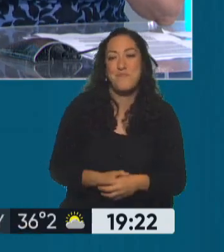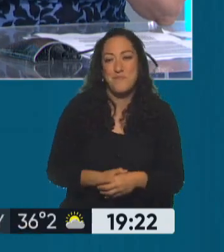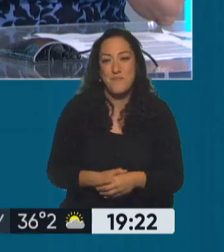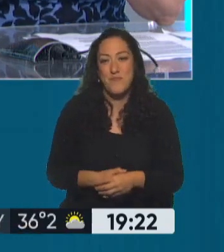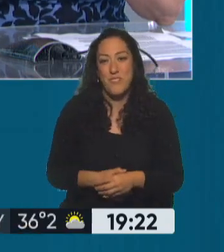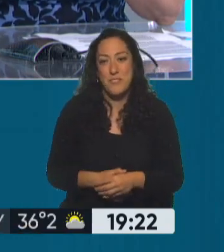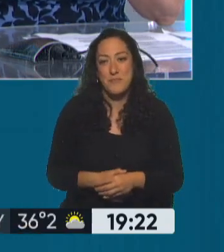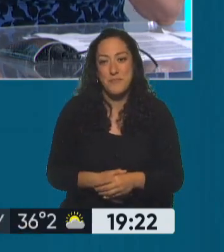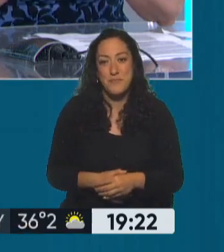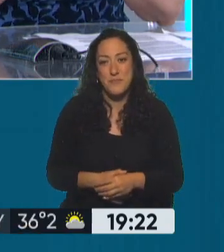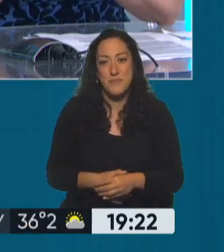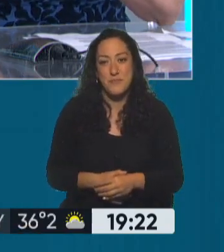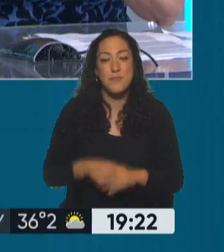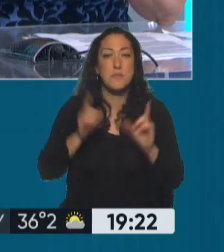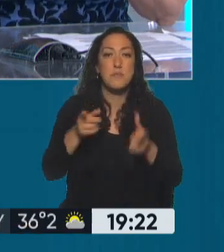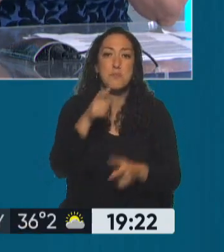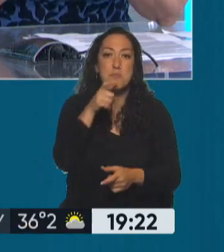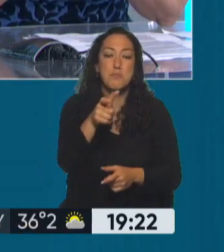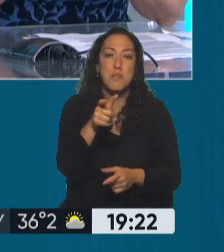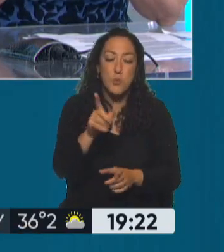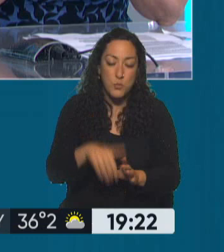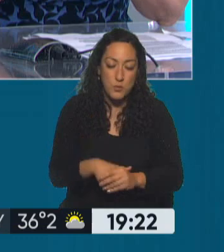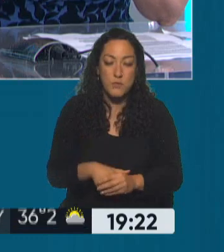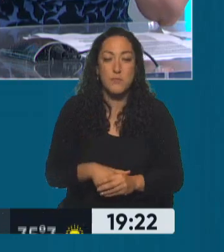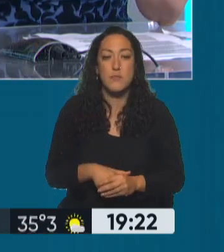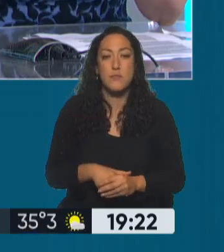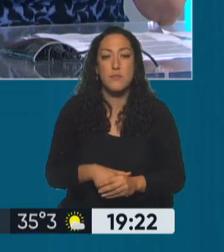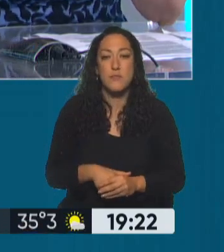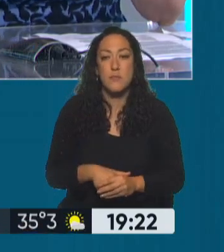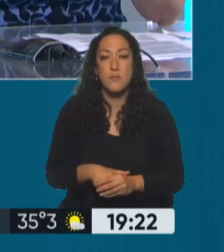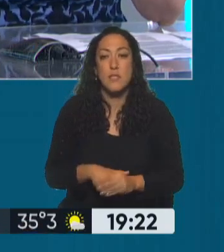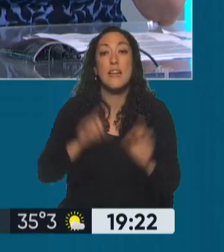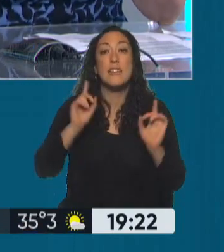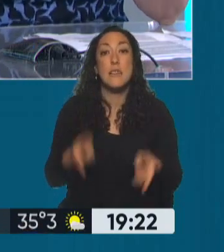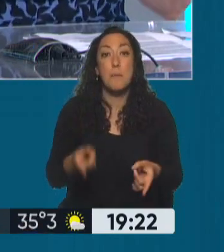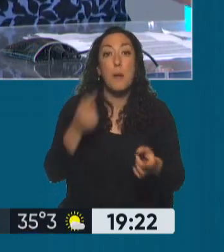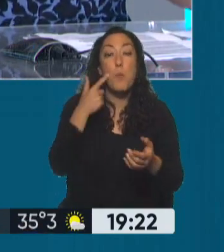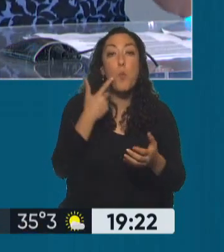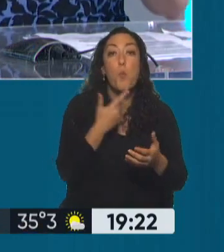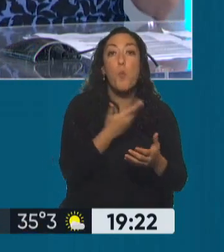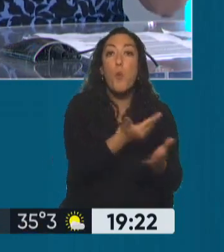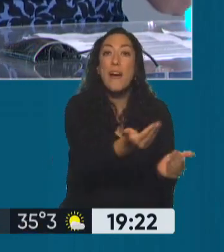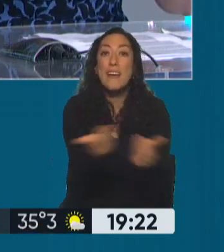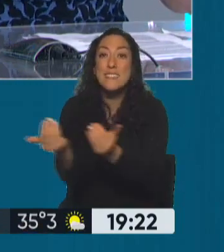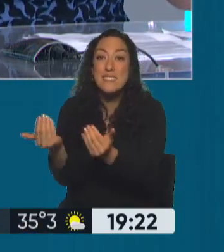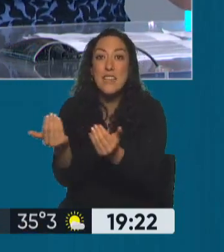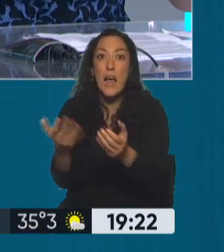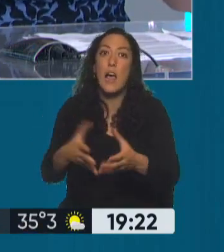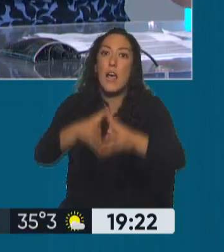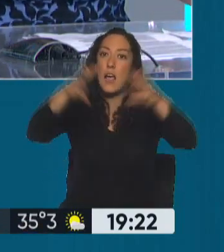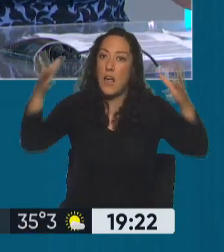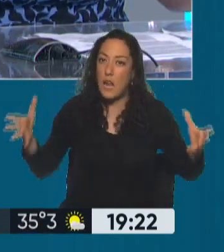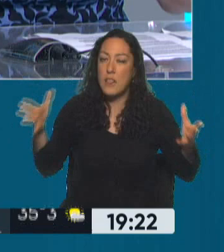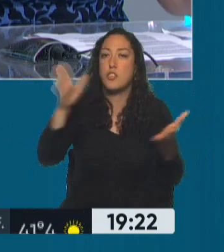posición de Quién hace la pregunta por otro lado la muestra tiene que ser representativa tiene que ser representativa en